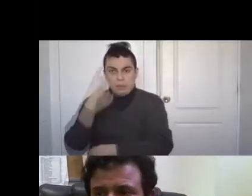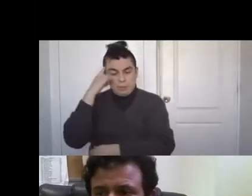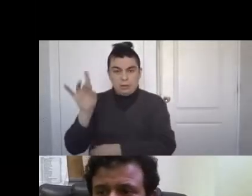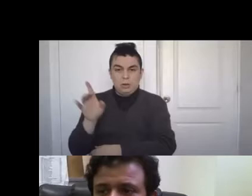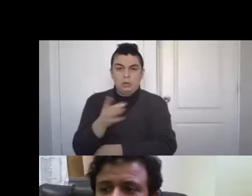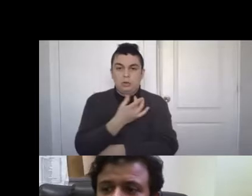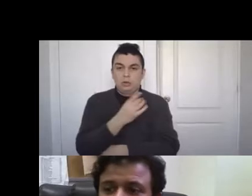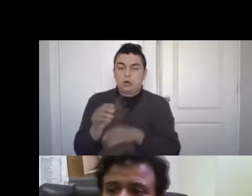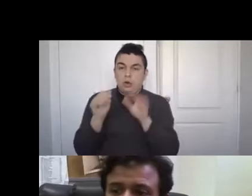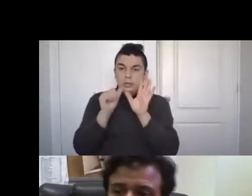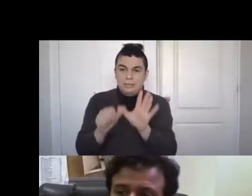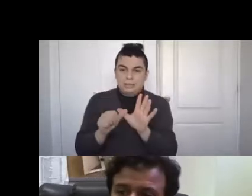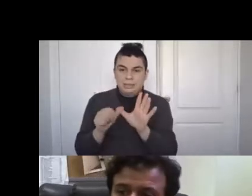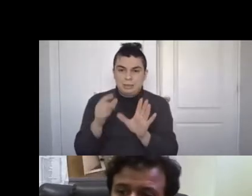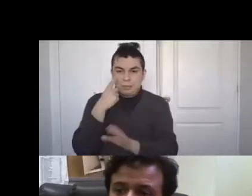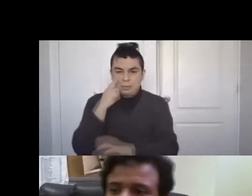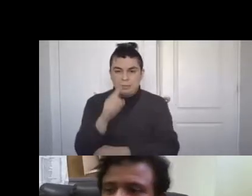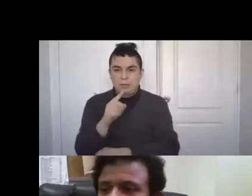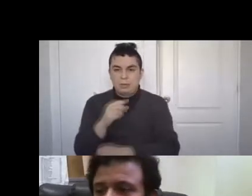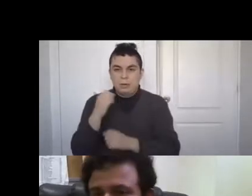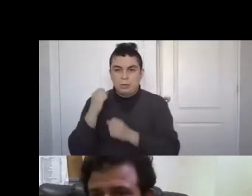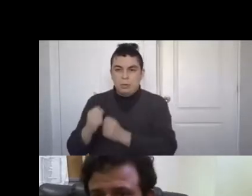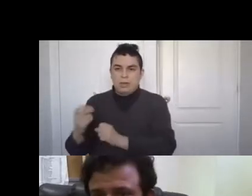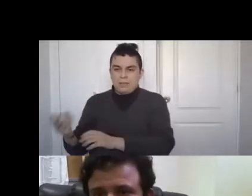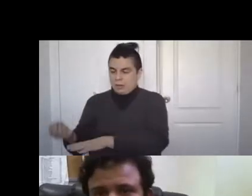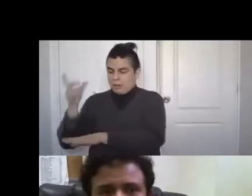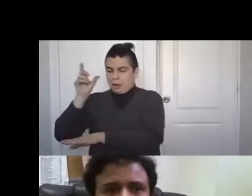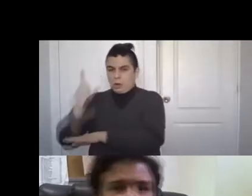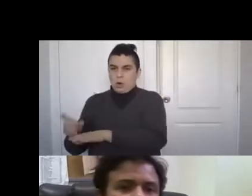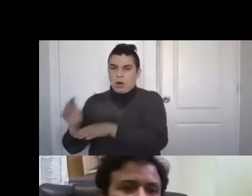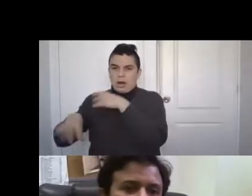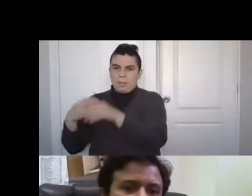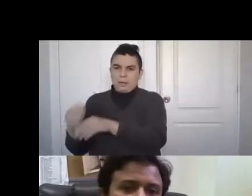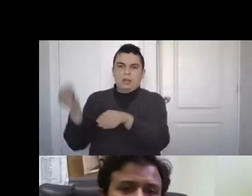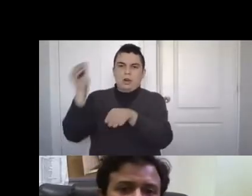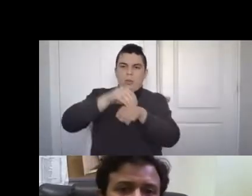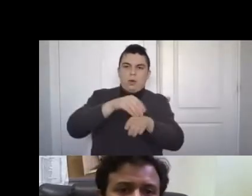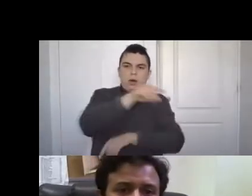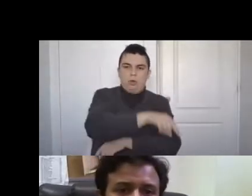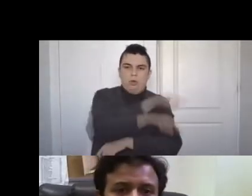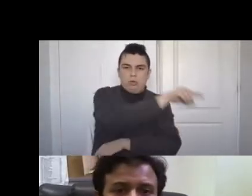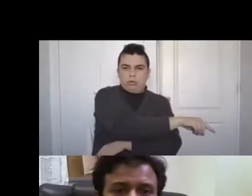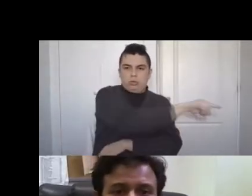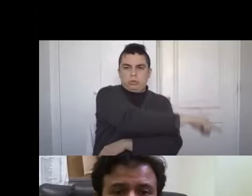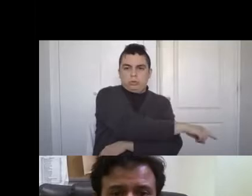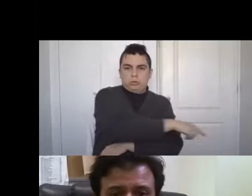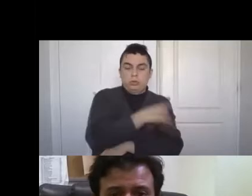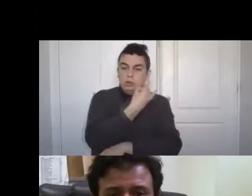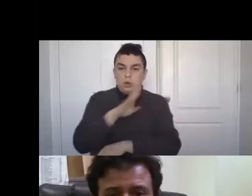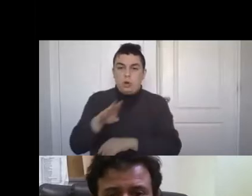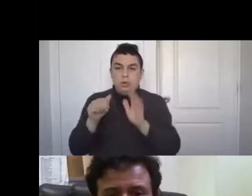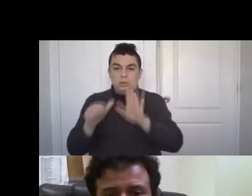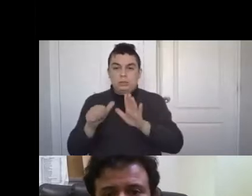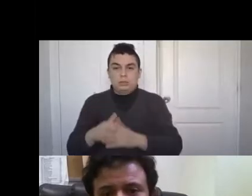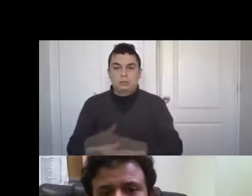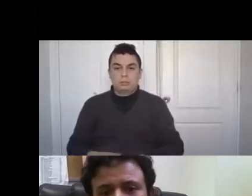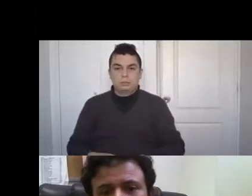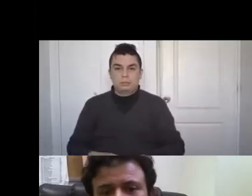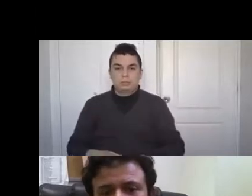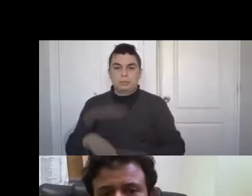es decir, que fueron capaces de pasar de una especie a otra, ¿ya? Y esto data